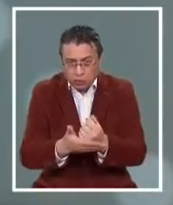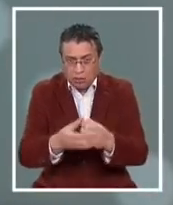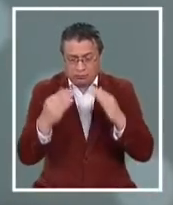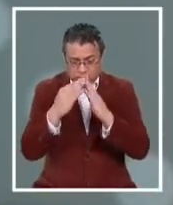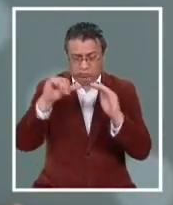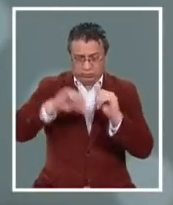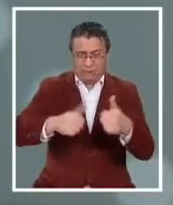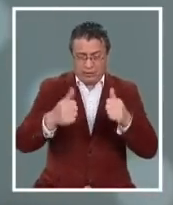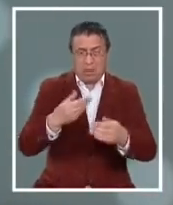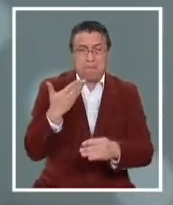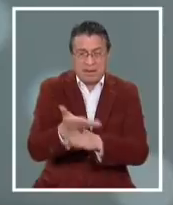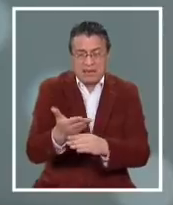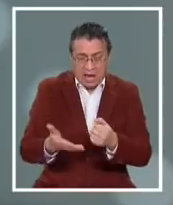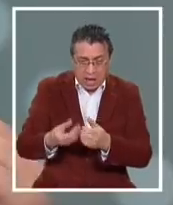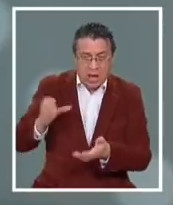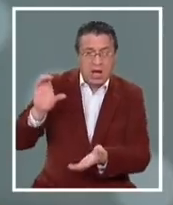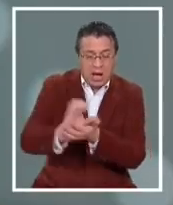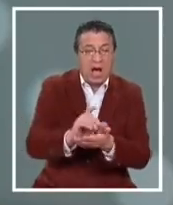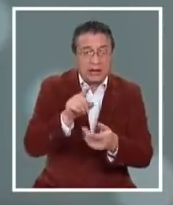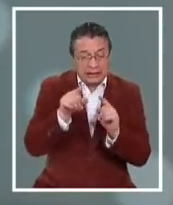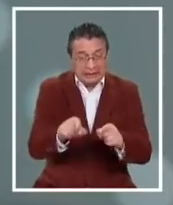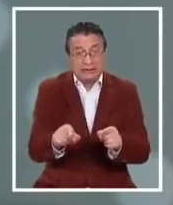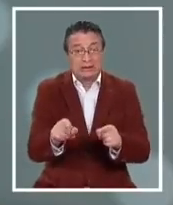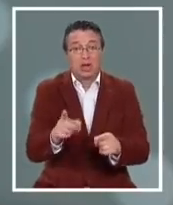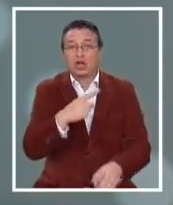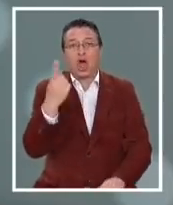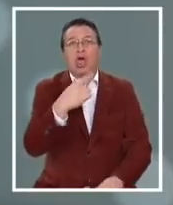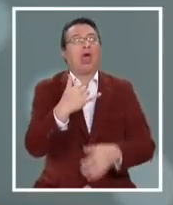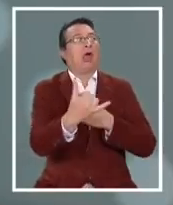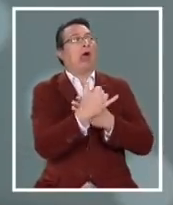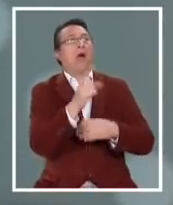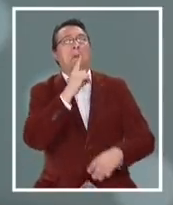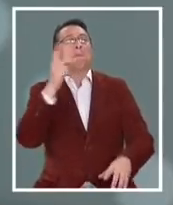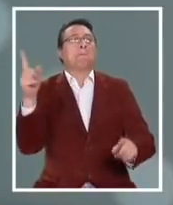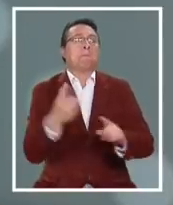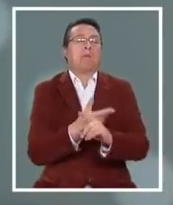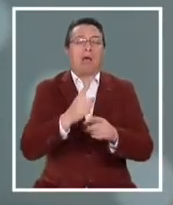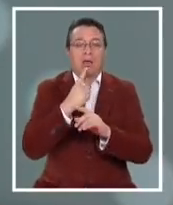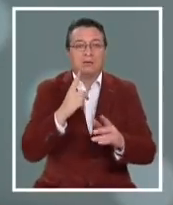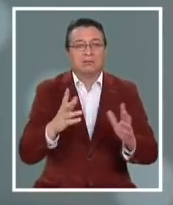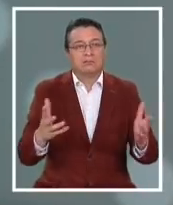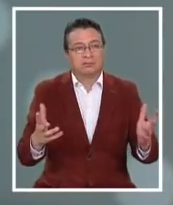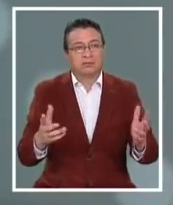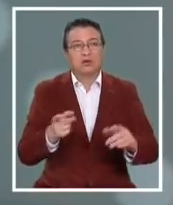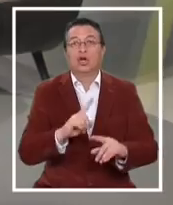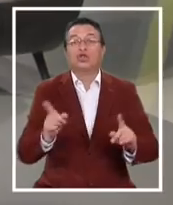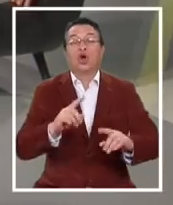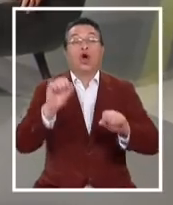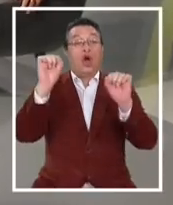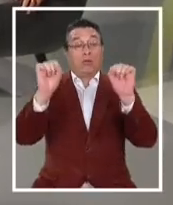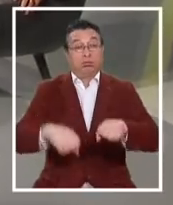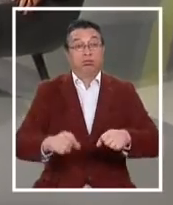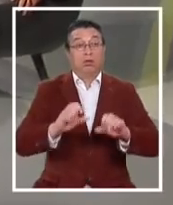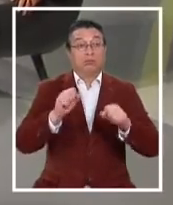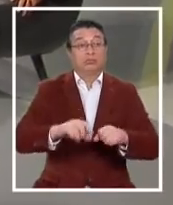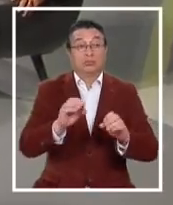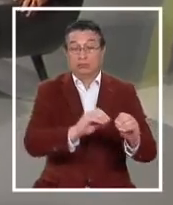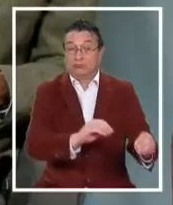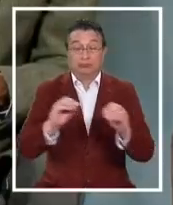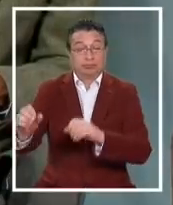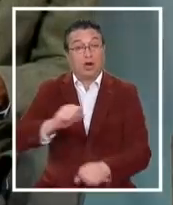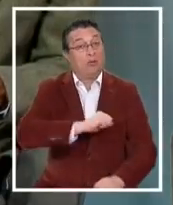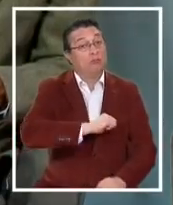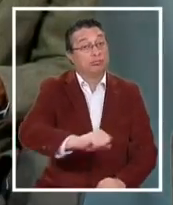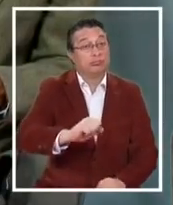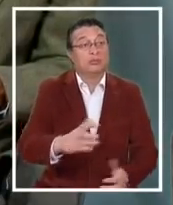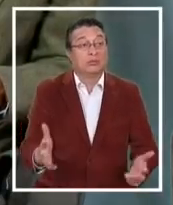la cuarentena. ¿Sí? Ese es el principio. Esa es la lógica. Esa es la lógica. Sí, pero diciéndole, hecho, si no, no le aprobamos la postulación. Bueno, pero